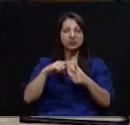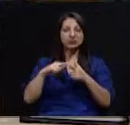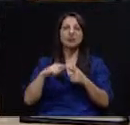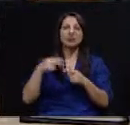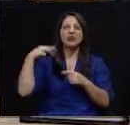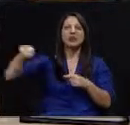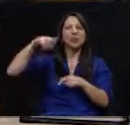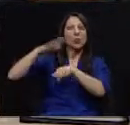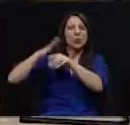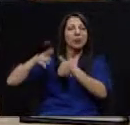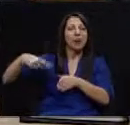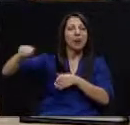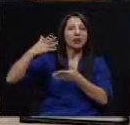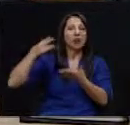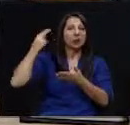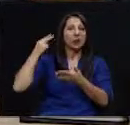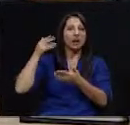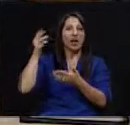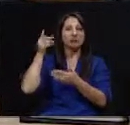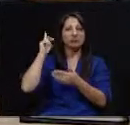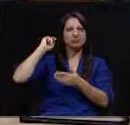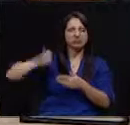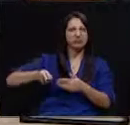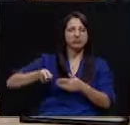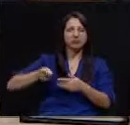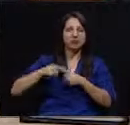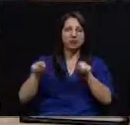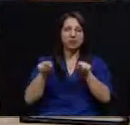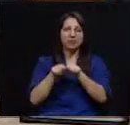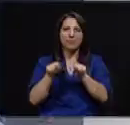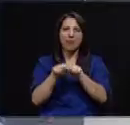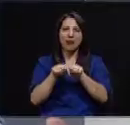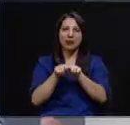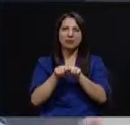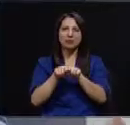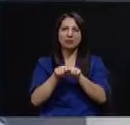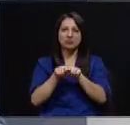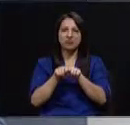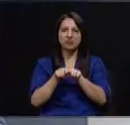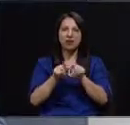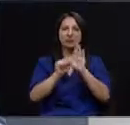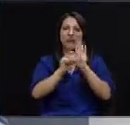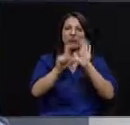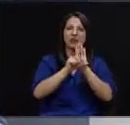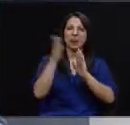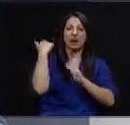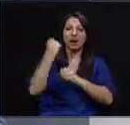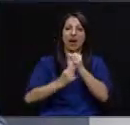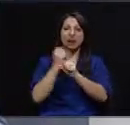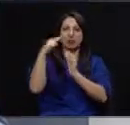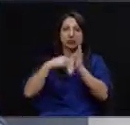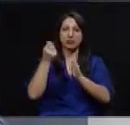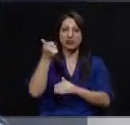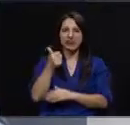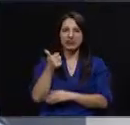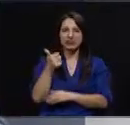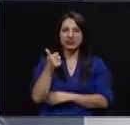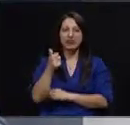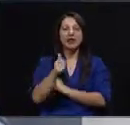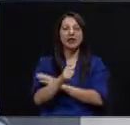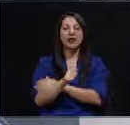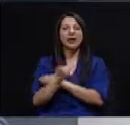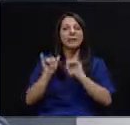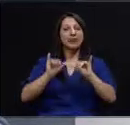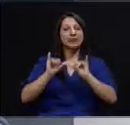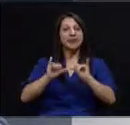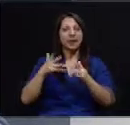estos culpables, pues que la historia los ha condenado, y también pues la Asamblea Legislativa en el año 2010, se ha